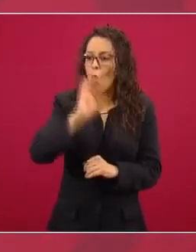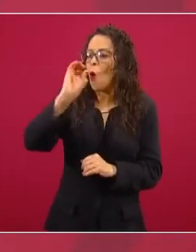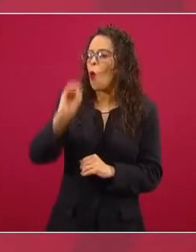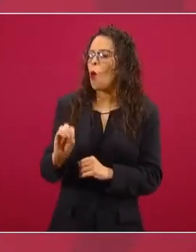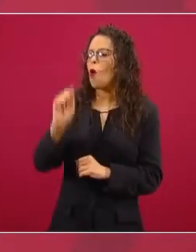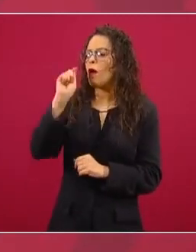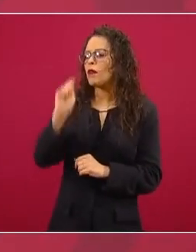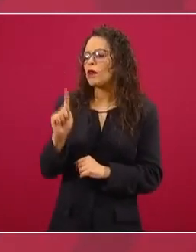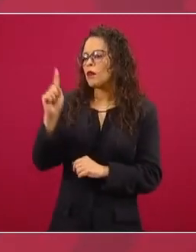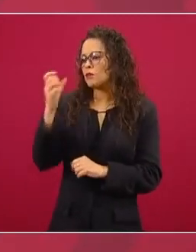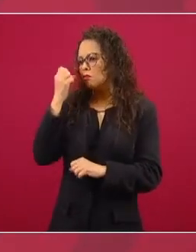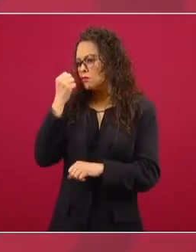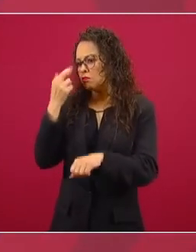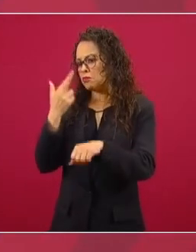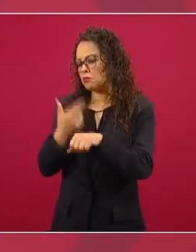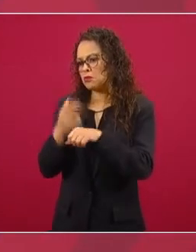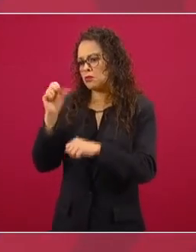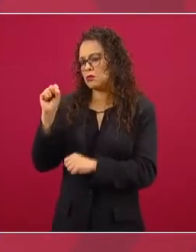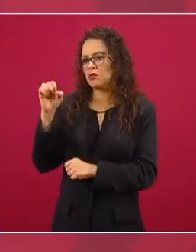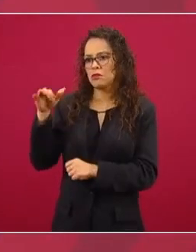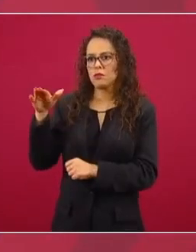cargos en la Secretaría de la Defensa.